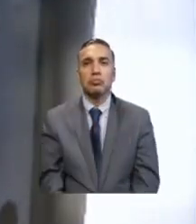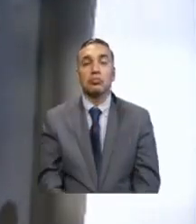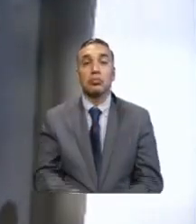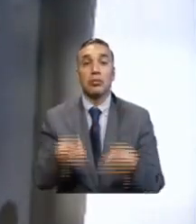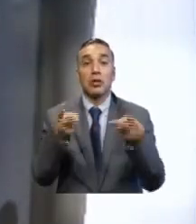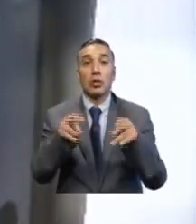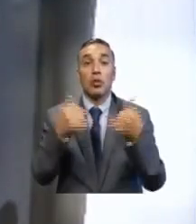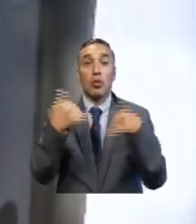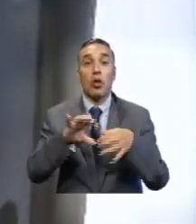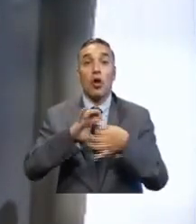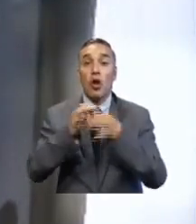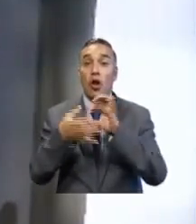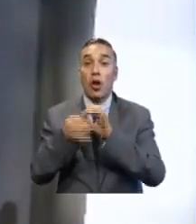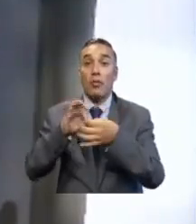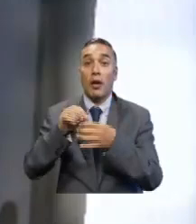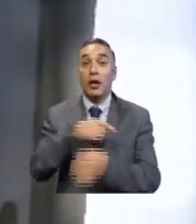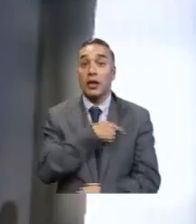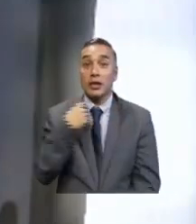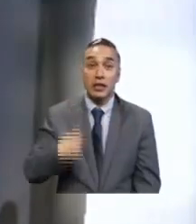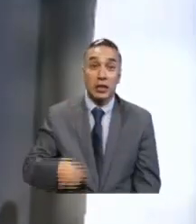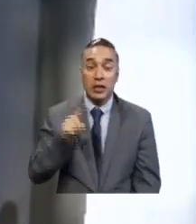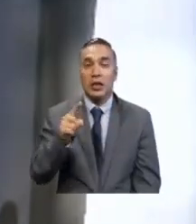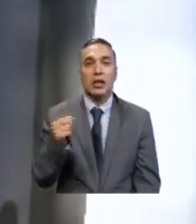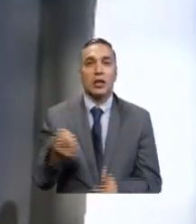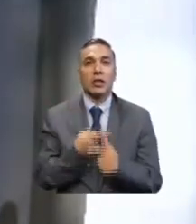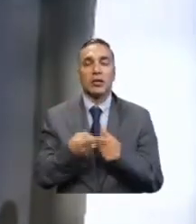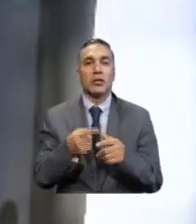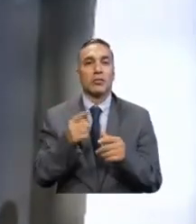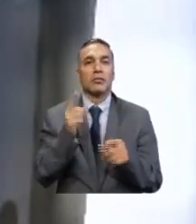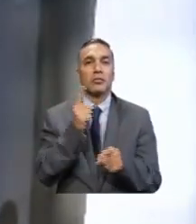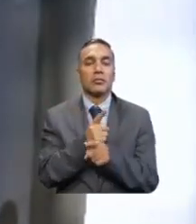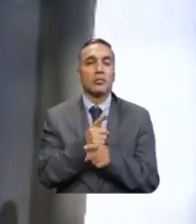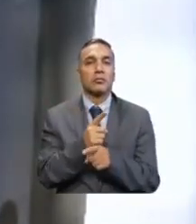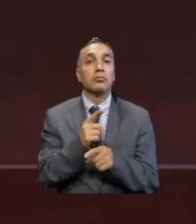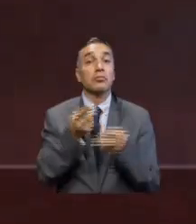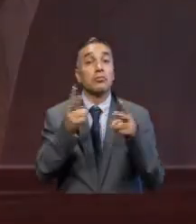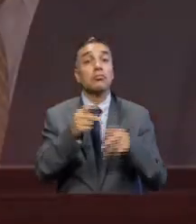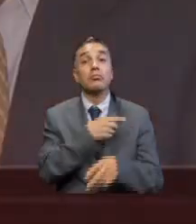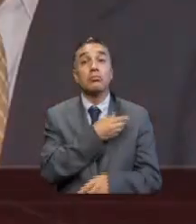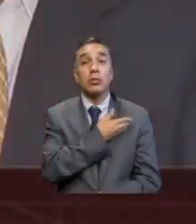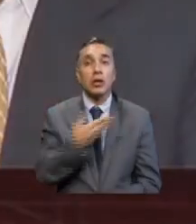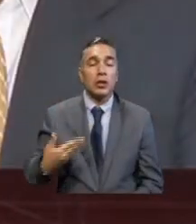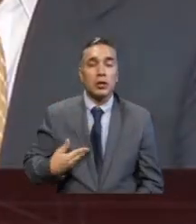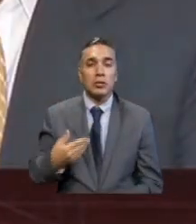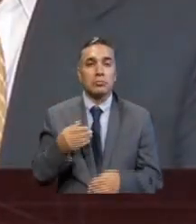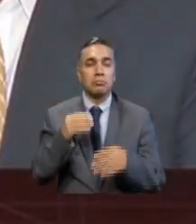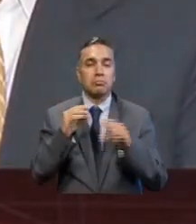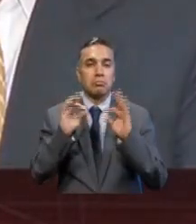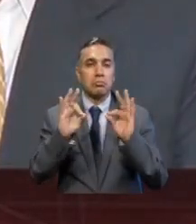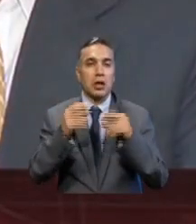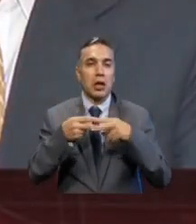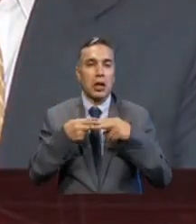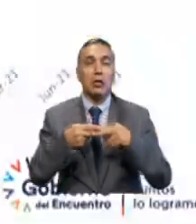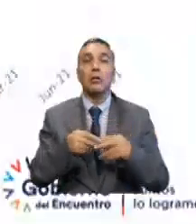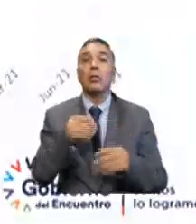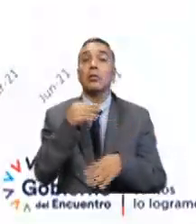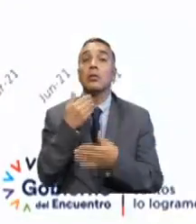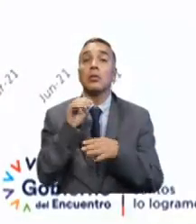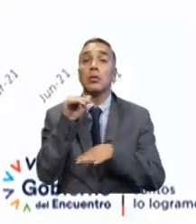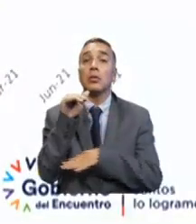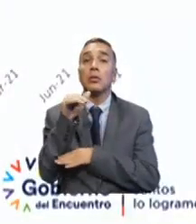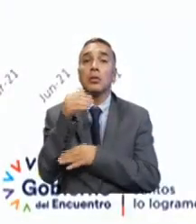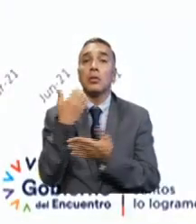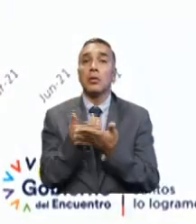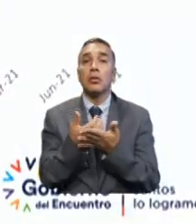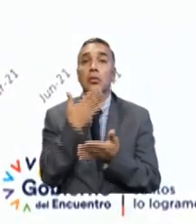China, y tendremos discusiones de alto nivel tanto con el presidente chino Xi Jinping sobre la economía del país en general. La